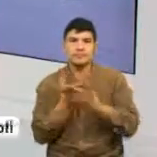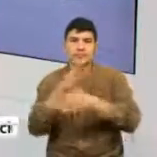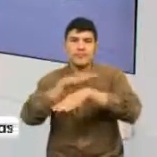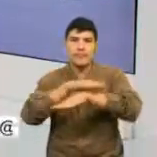oriente noticias